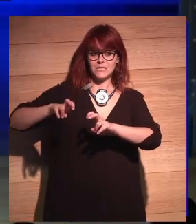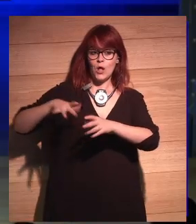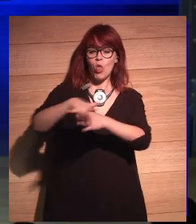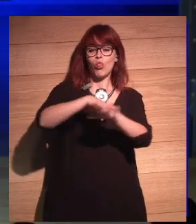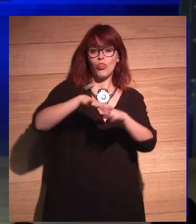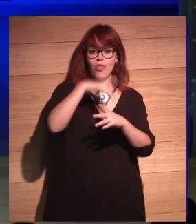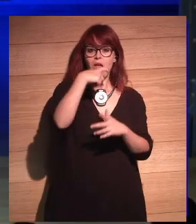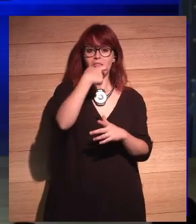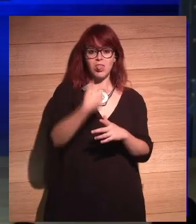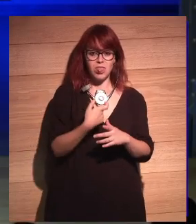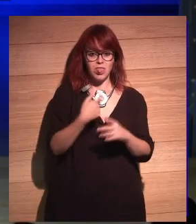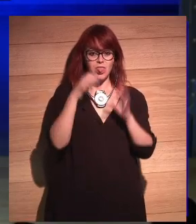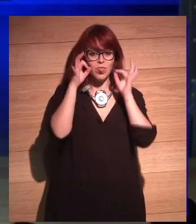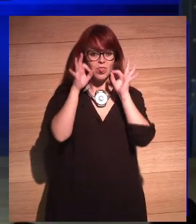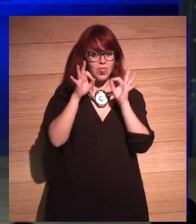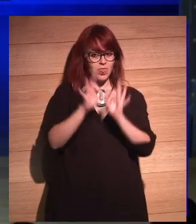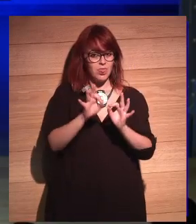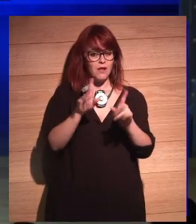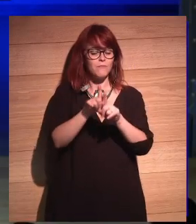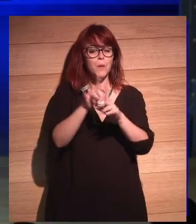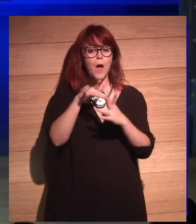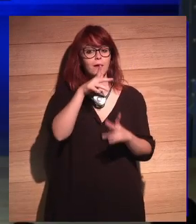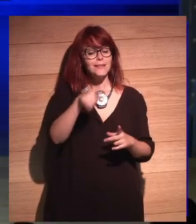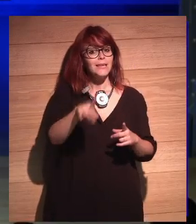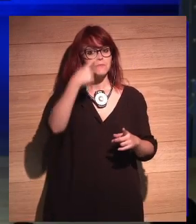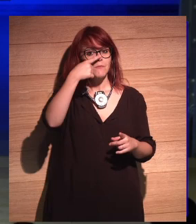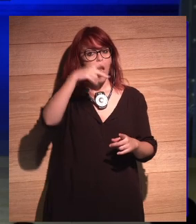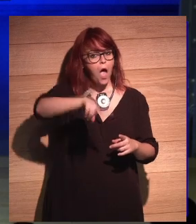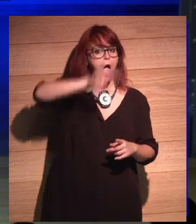zonas gustativas que tenemos, y el gusto procede del olfato.